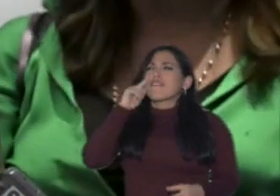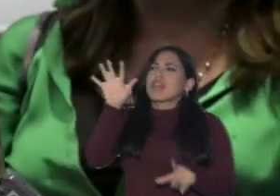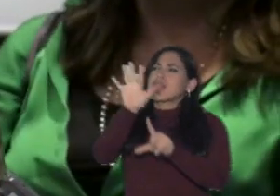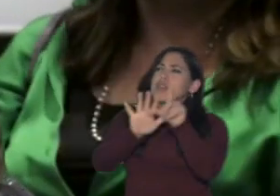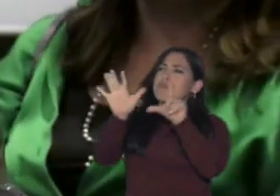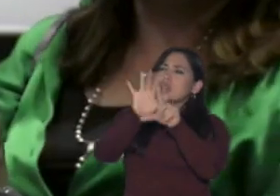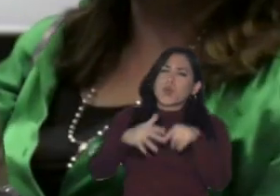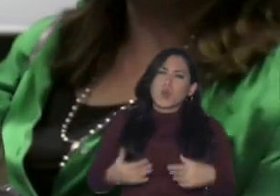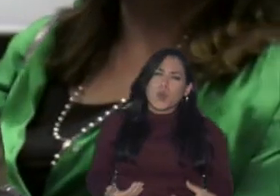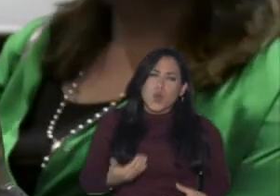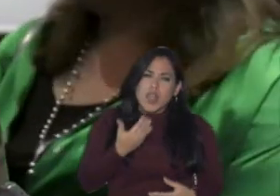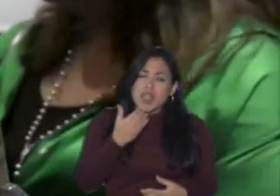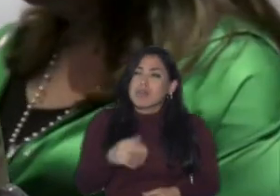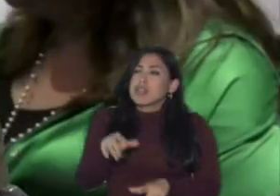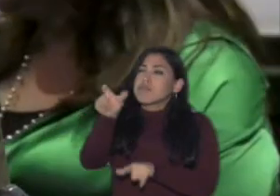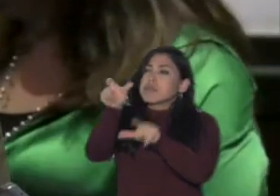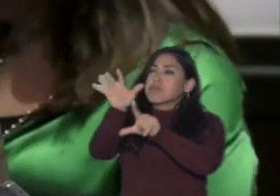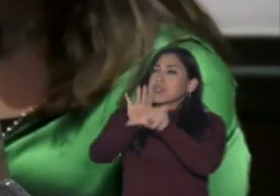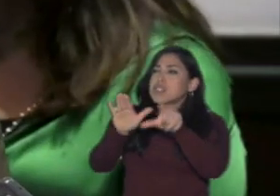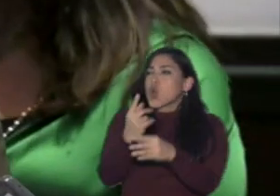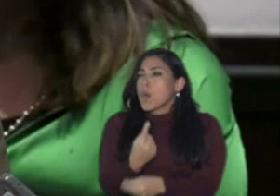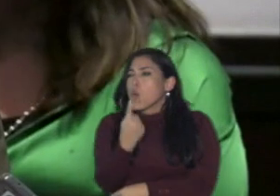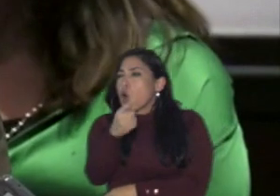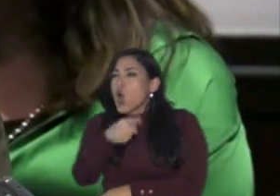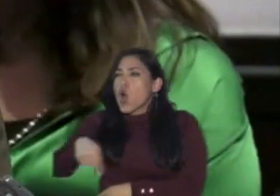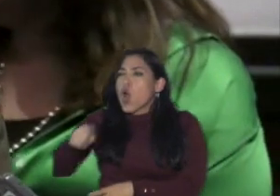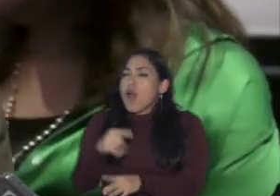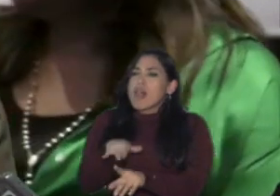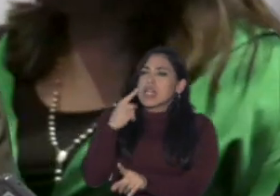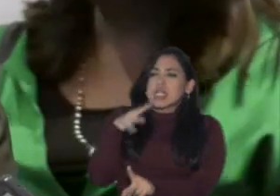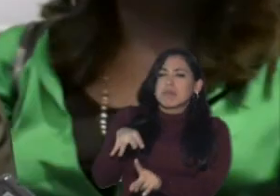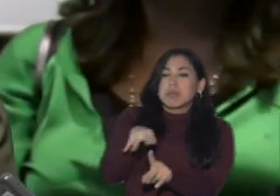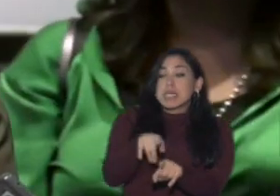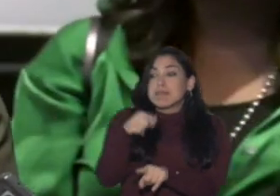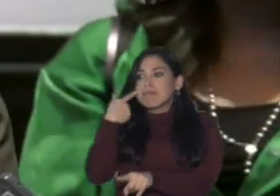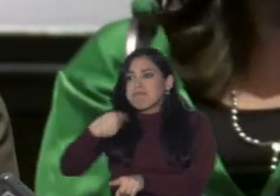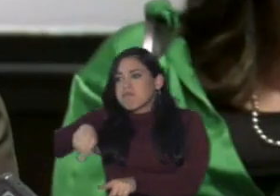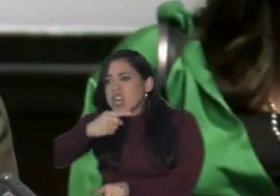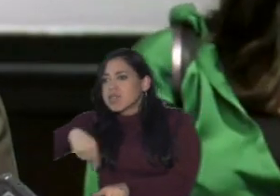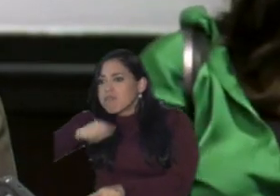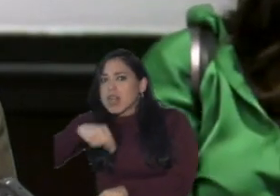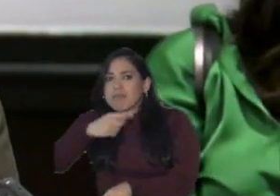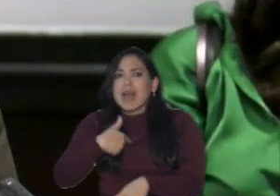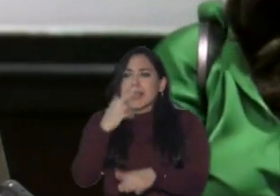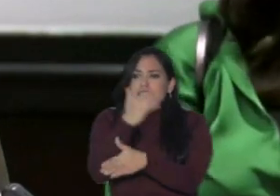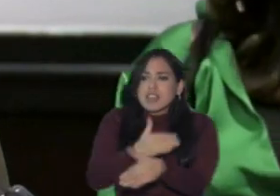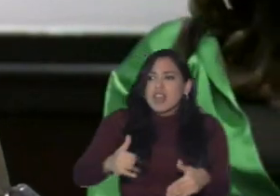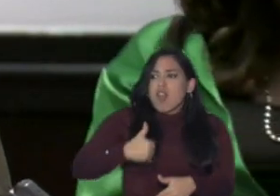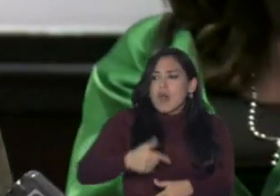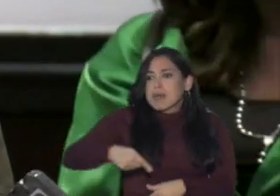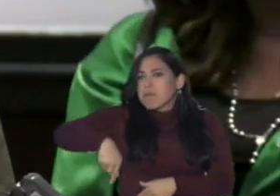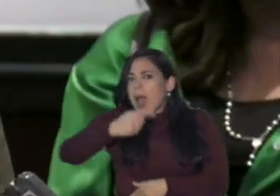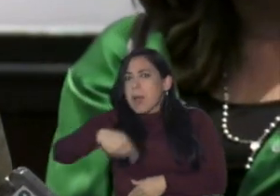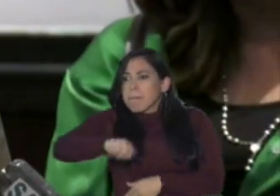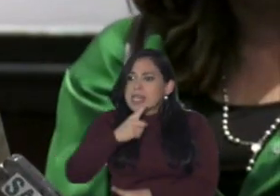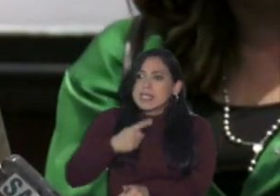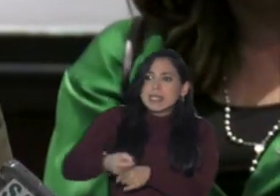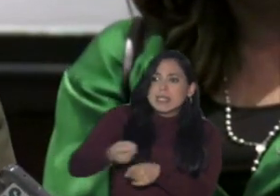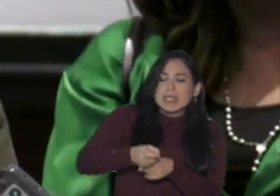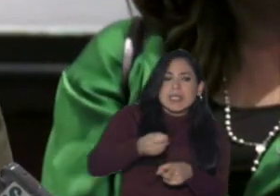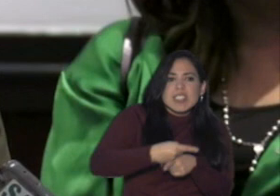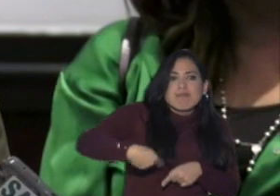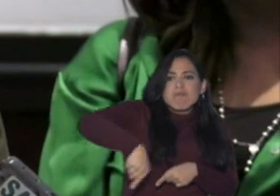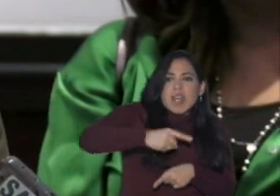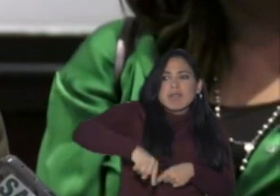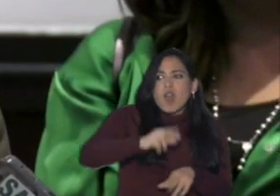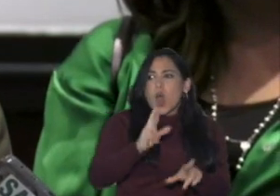video donde algunos políticos incitan a la población, inclusive a niños y a jóvenes, a que